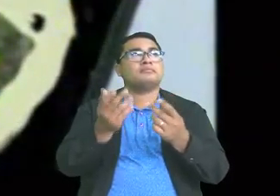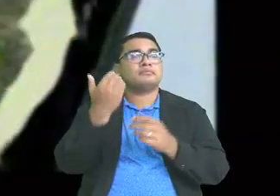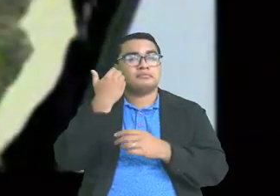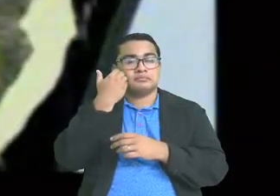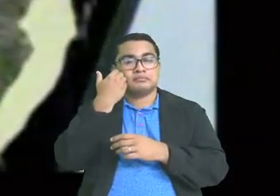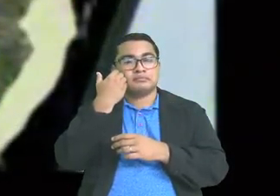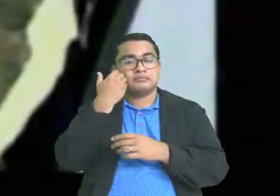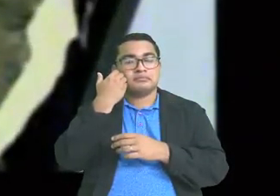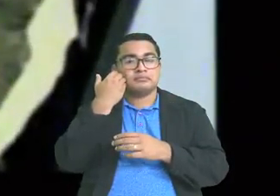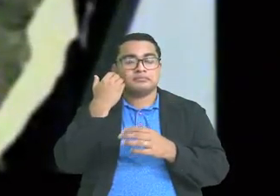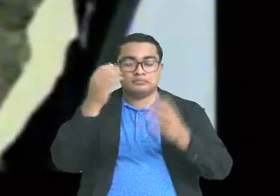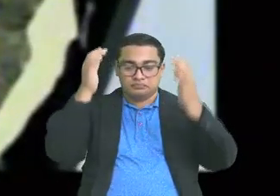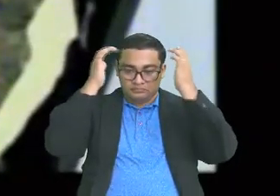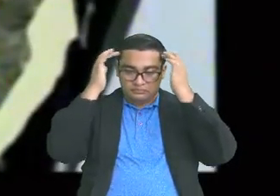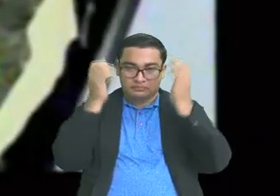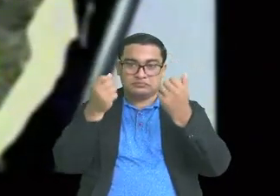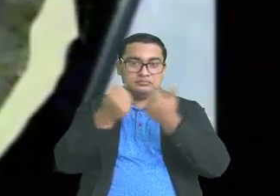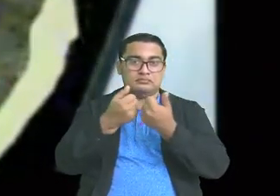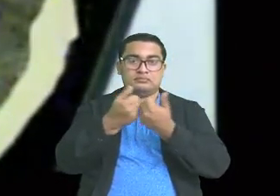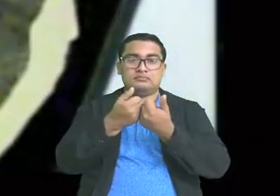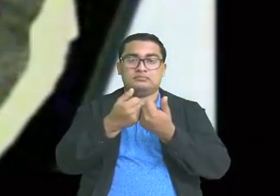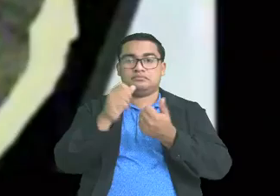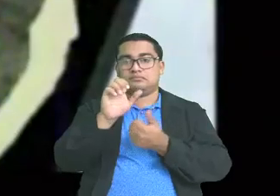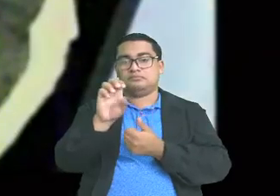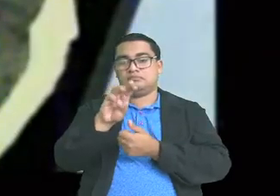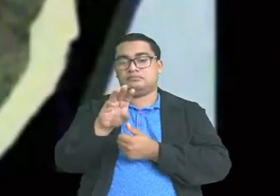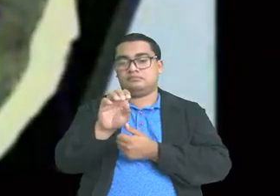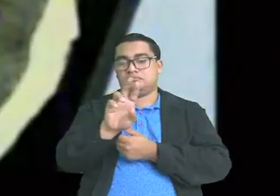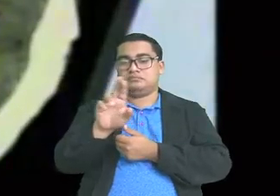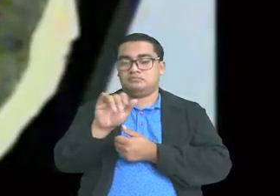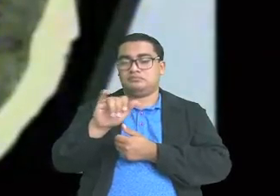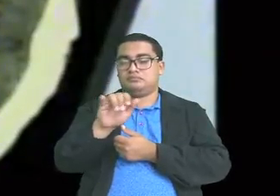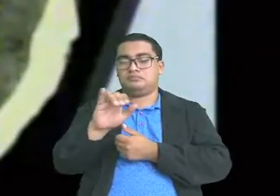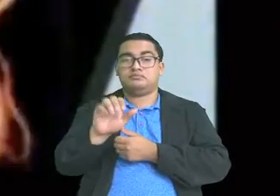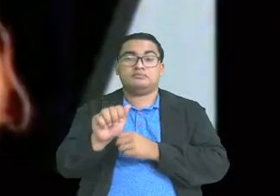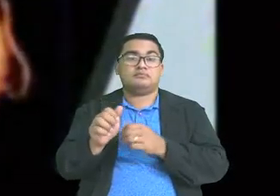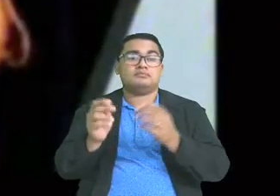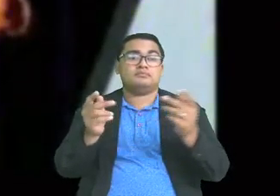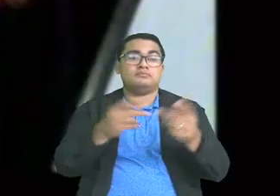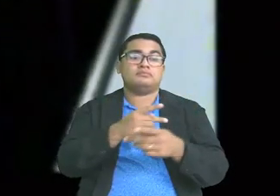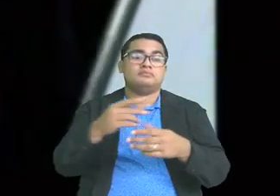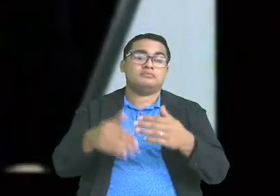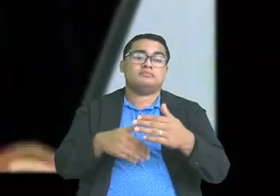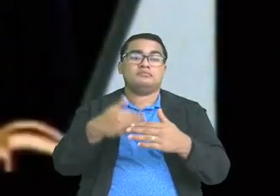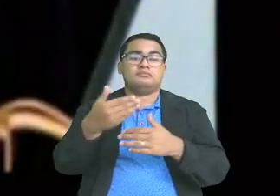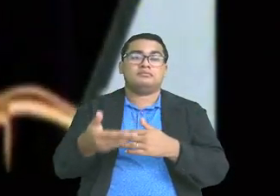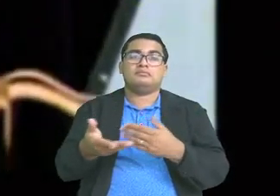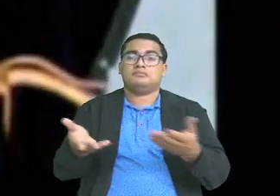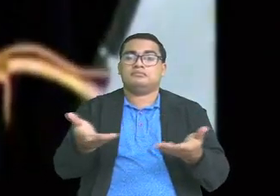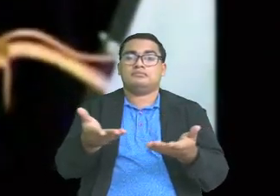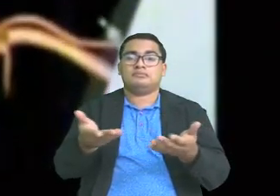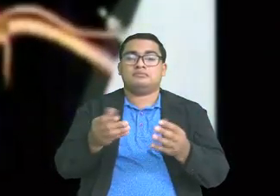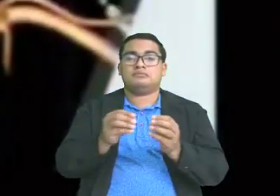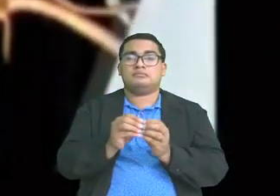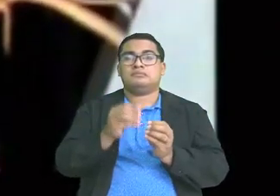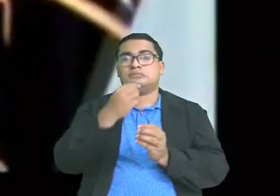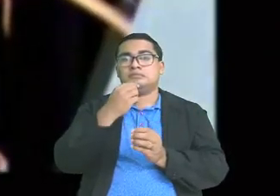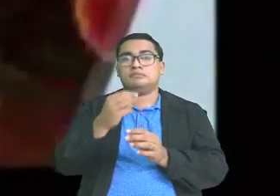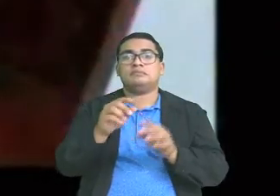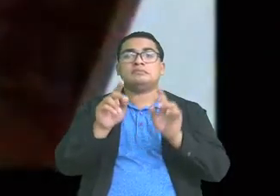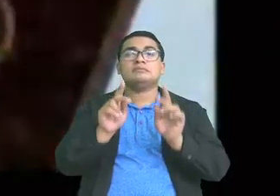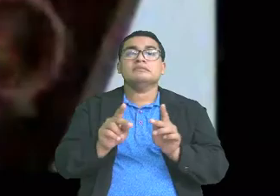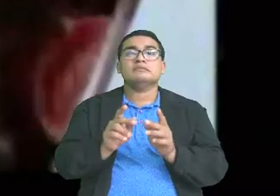enfermedad cerebrovascular por hemorragia, ¿cuáles son las consecuencias después de la operación, después de que el